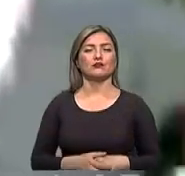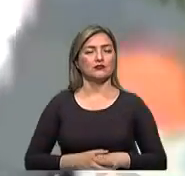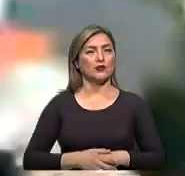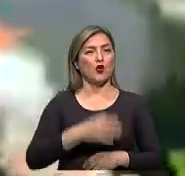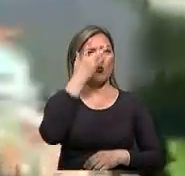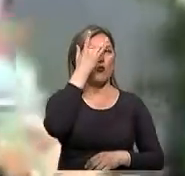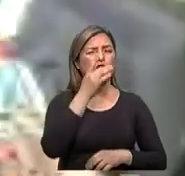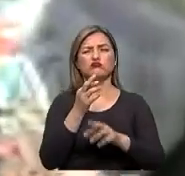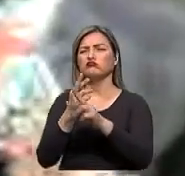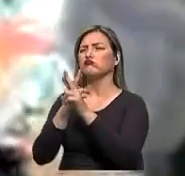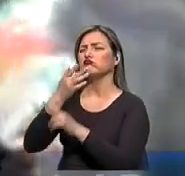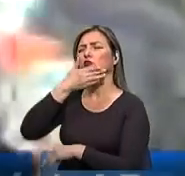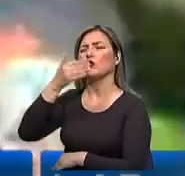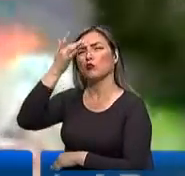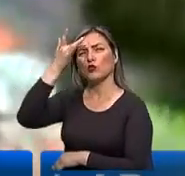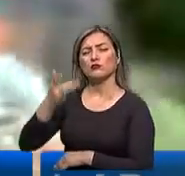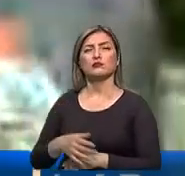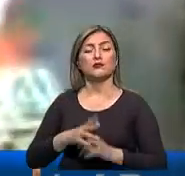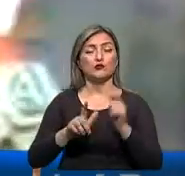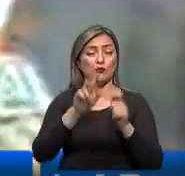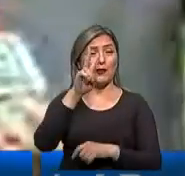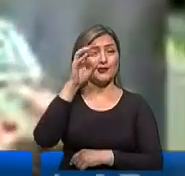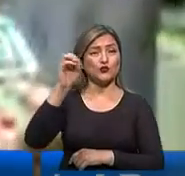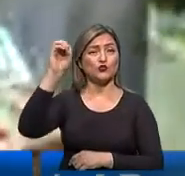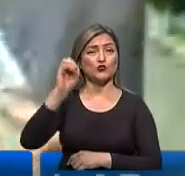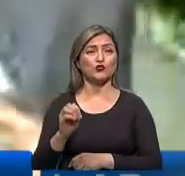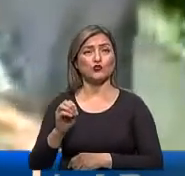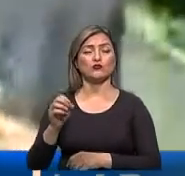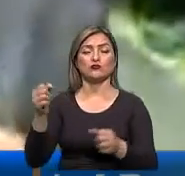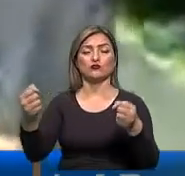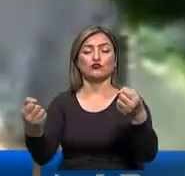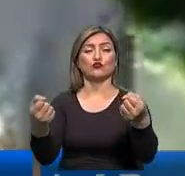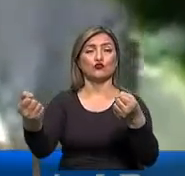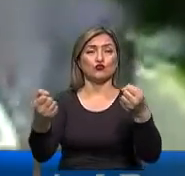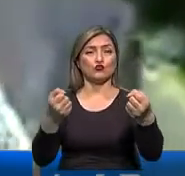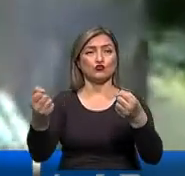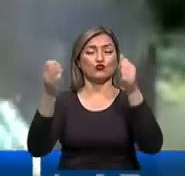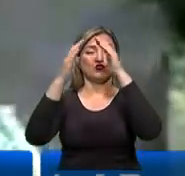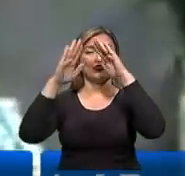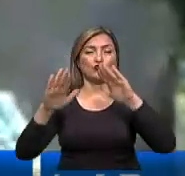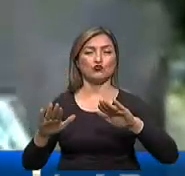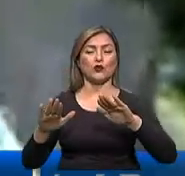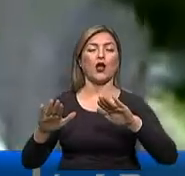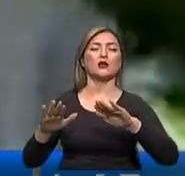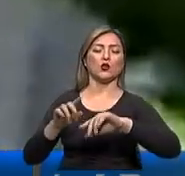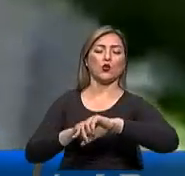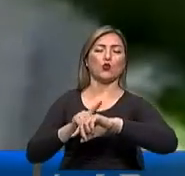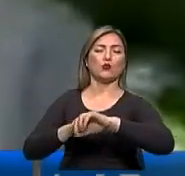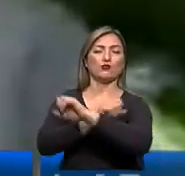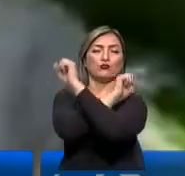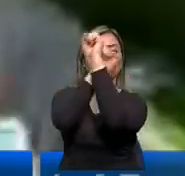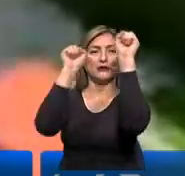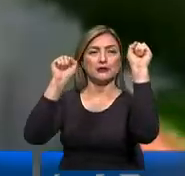mejor resultado? Porque el 20% de las personas que conducen los vehículos se quedan en casa en horas pico, que son en la